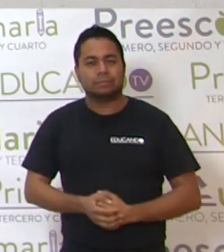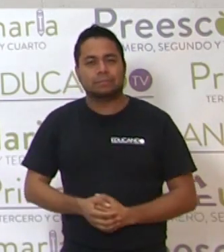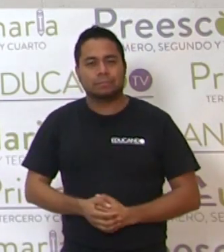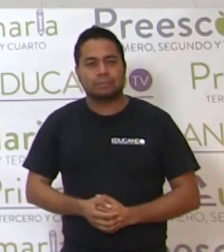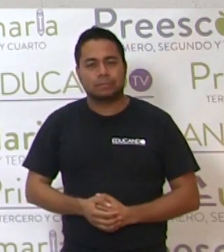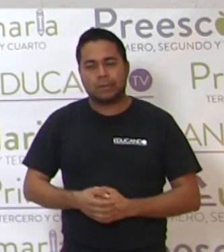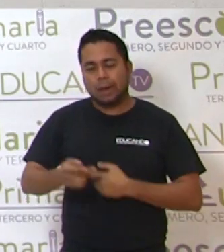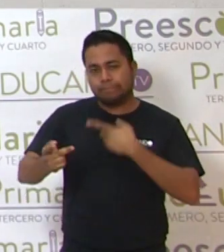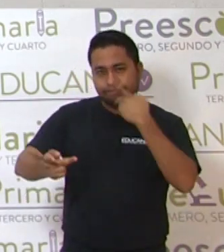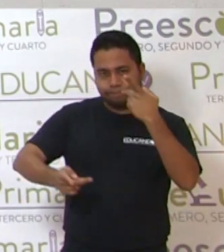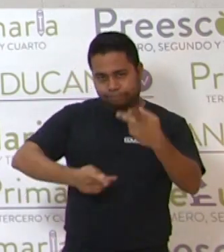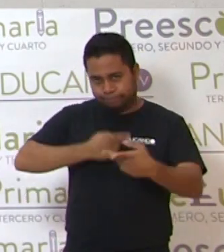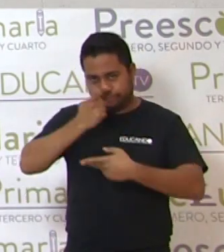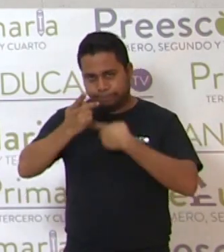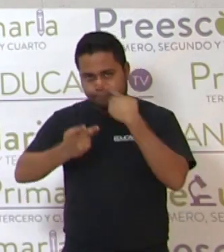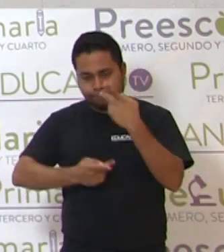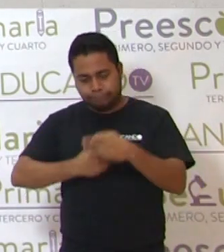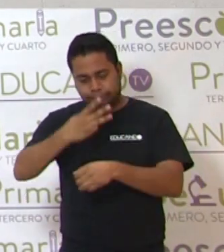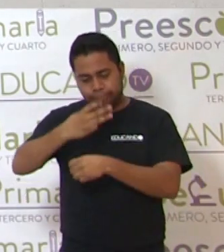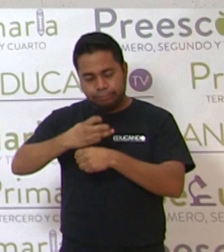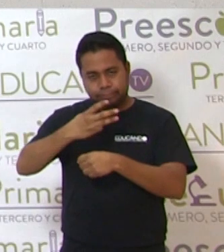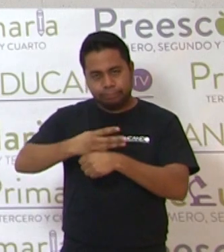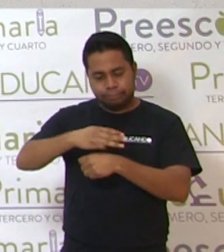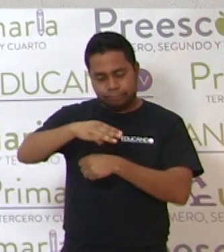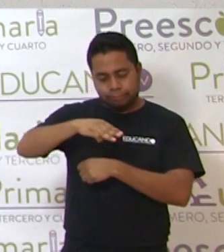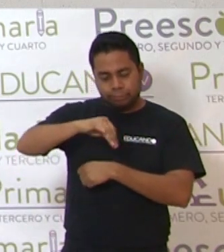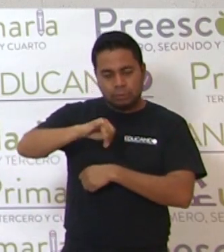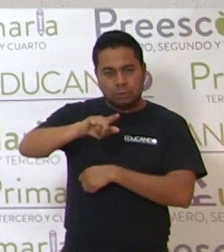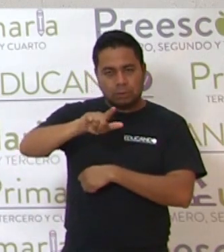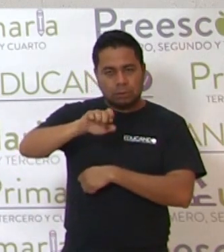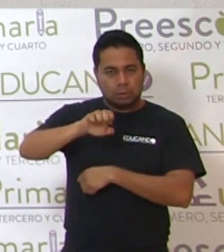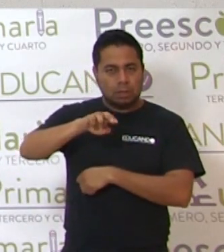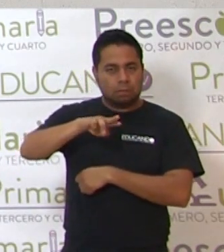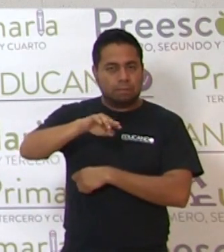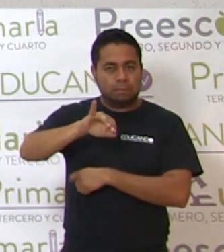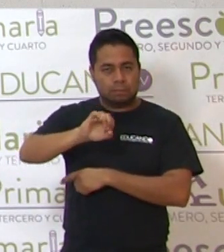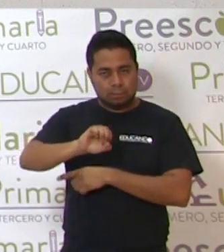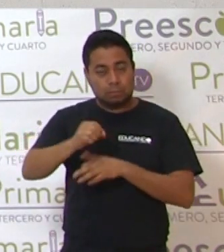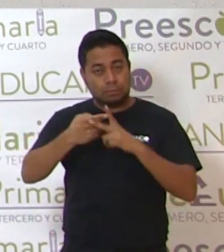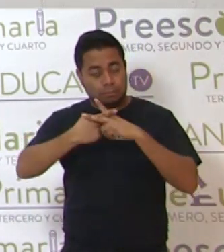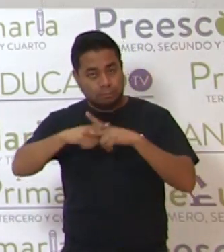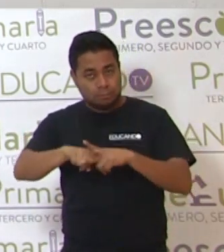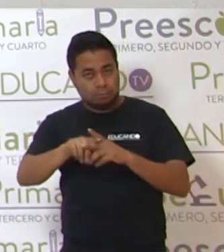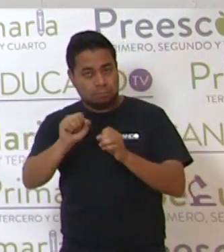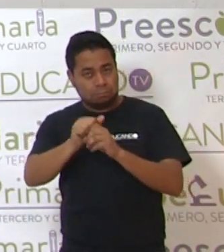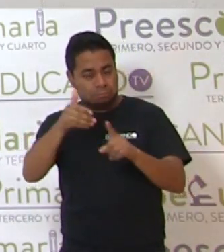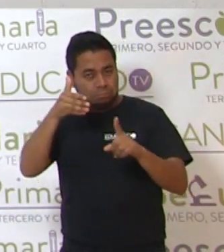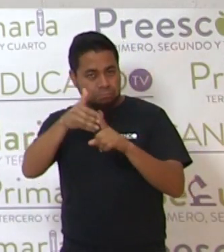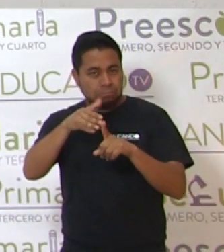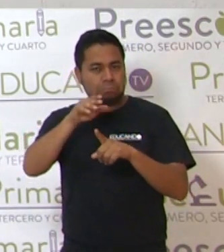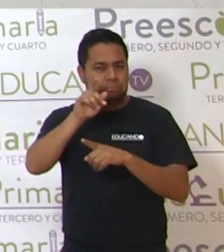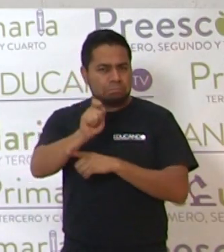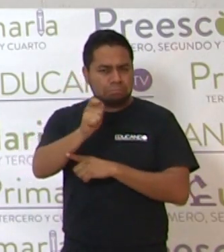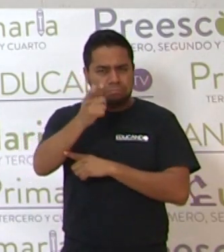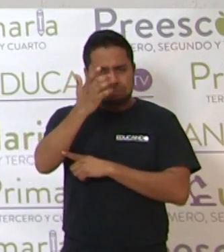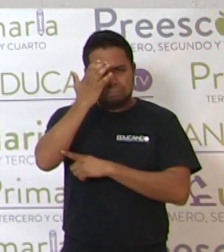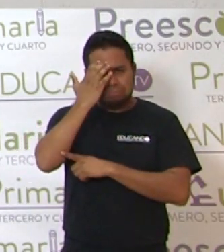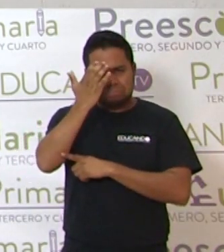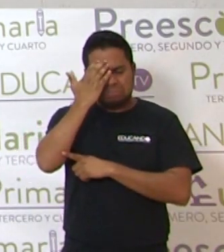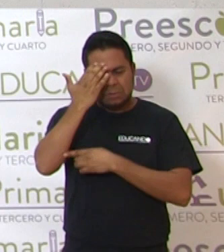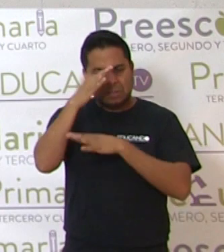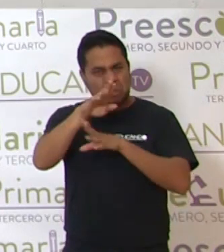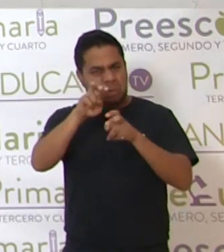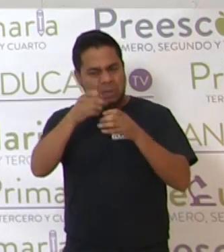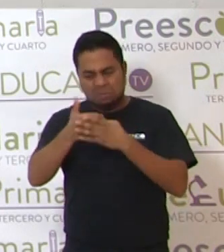la poesía del tercer milenio. Bien, vamos a empezar a ver sobre los saberes previos que tenemos sobre